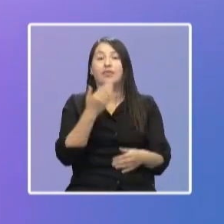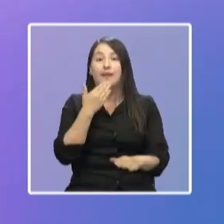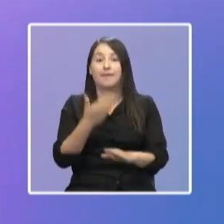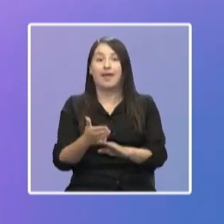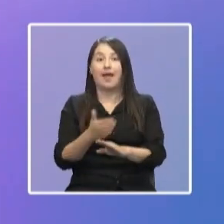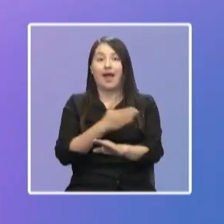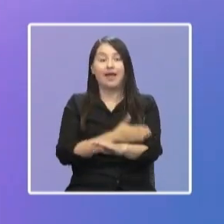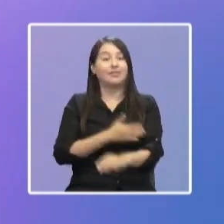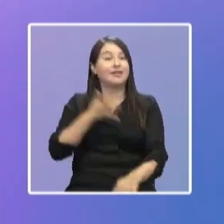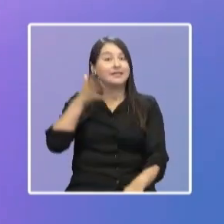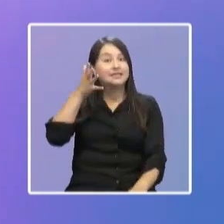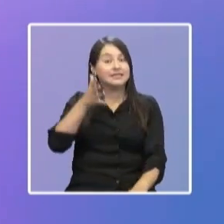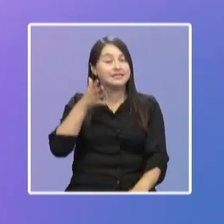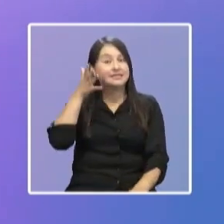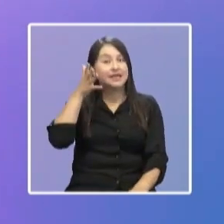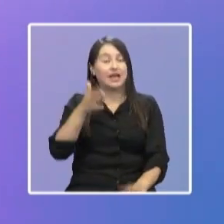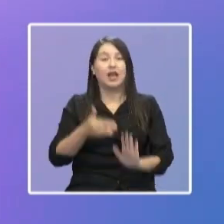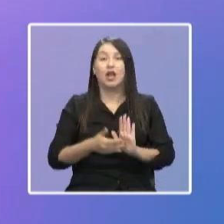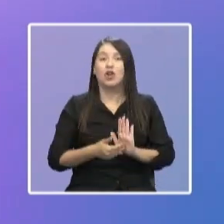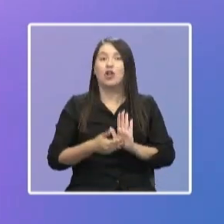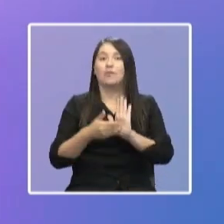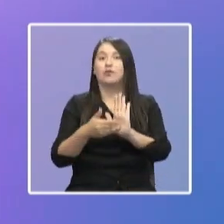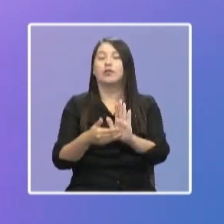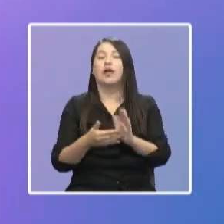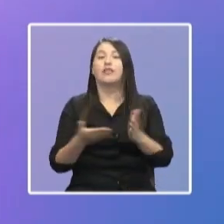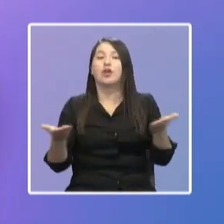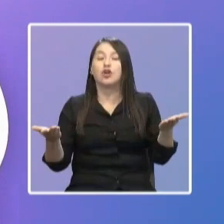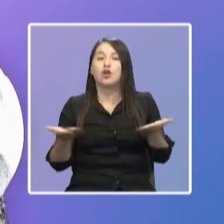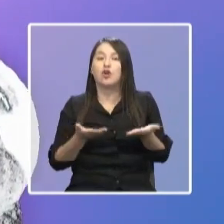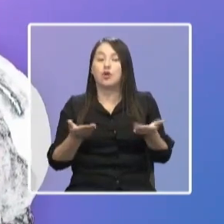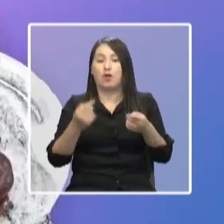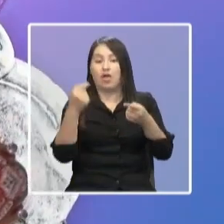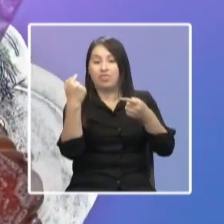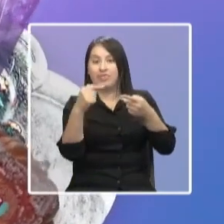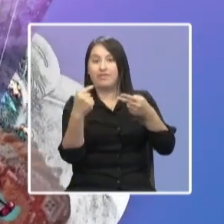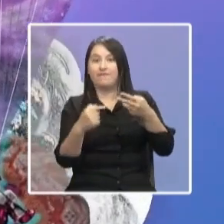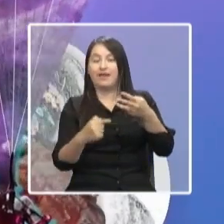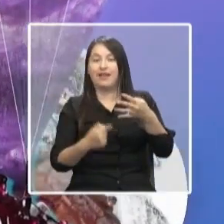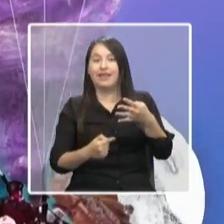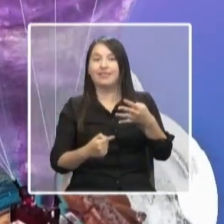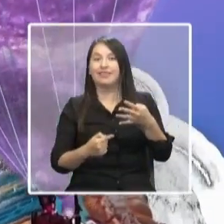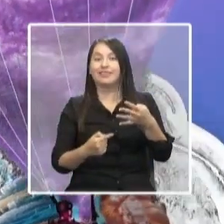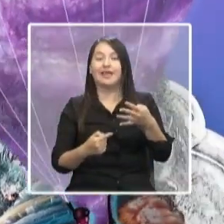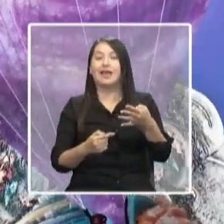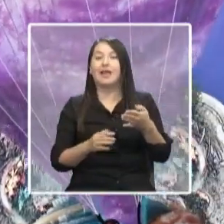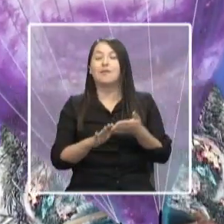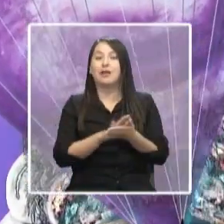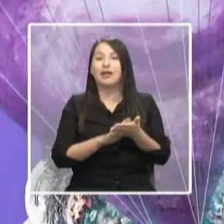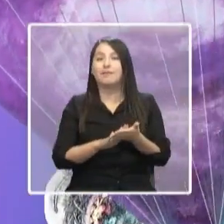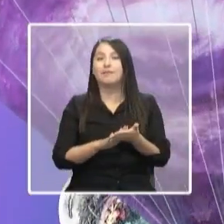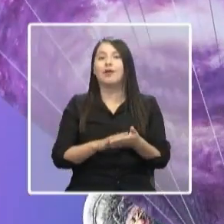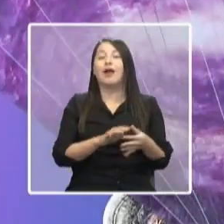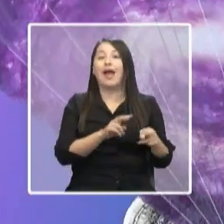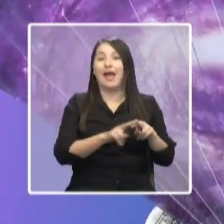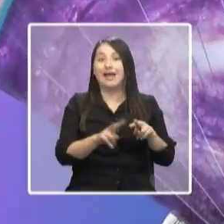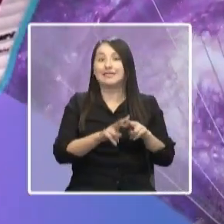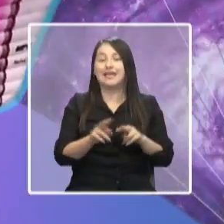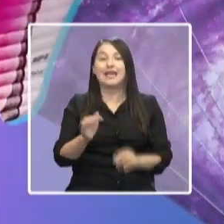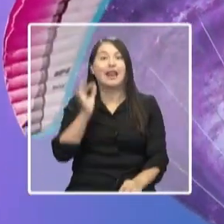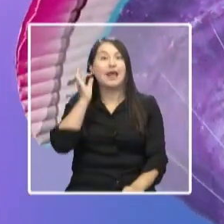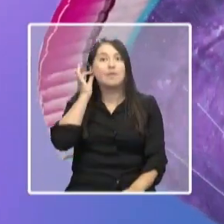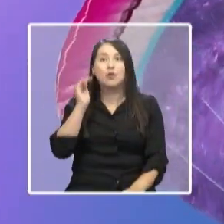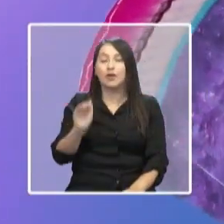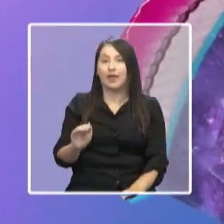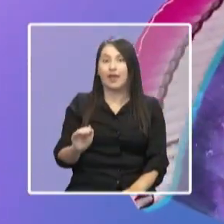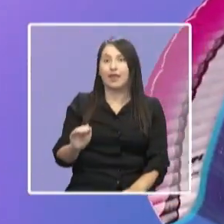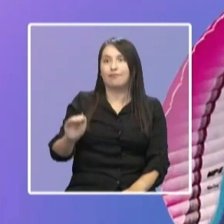han mostrado muy bien cómo hay una serie de factores que crean, por ejemplo, a las mujeres mucho menos